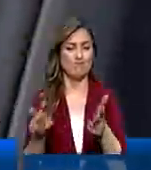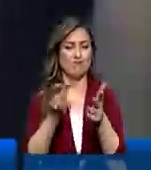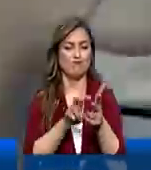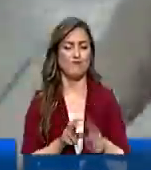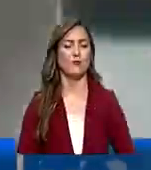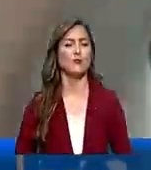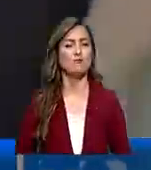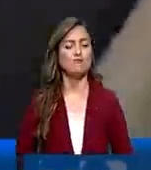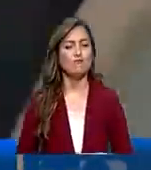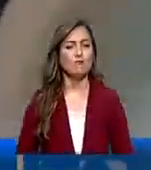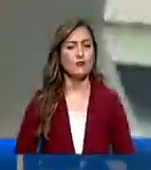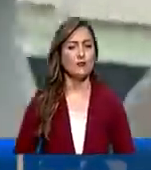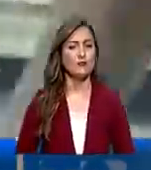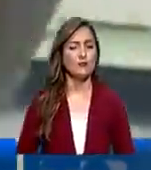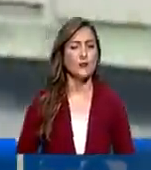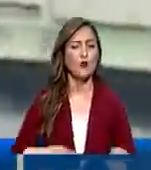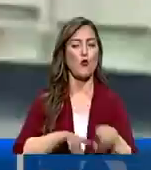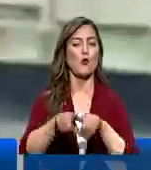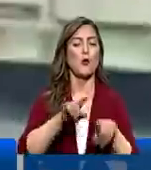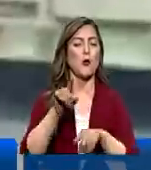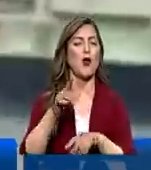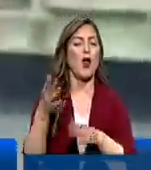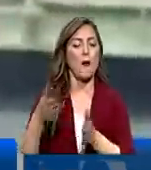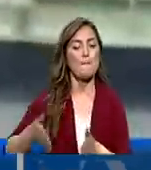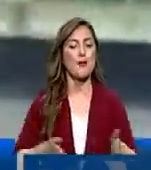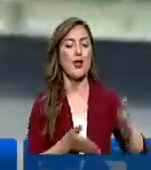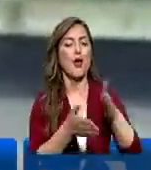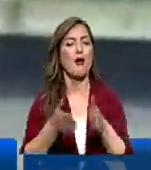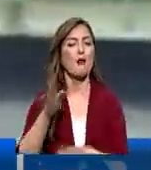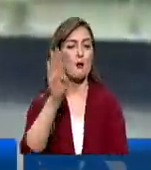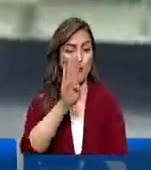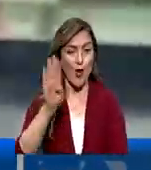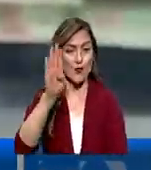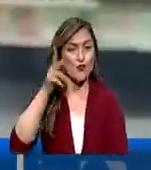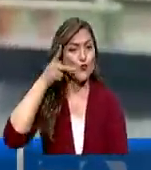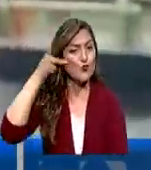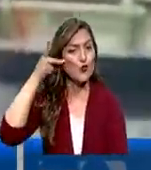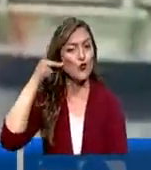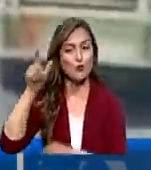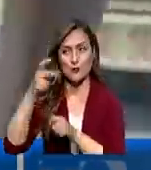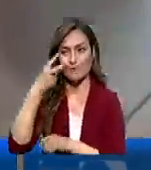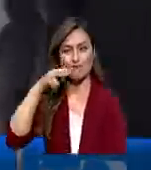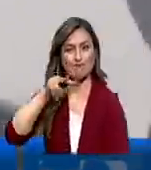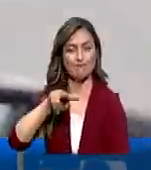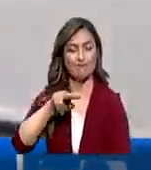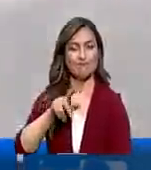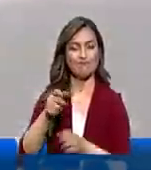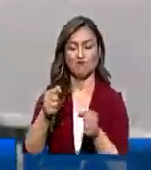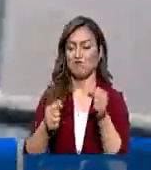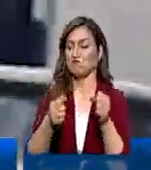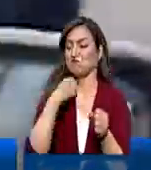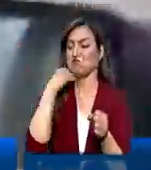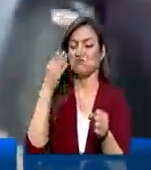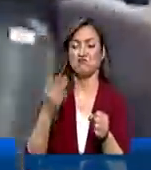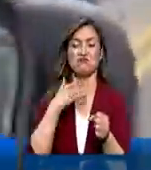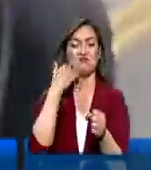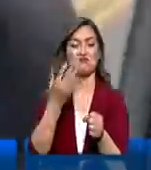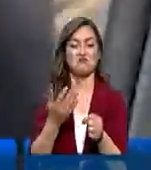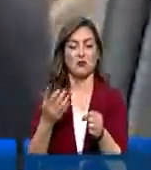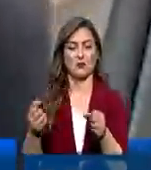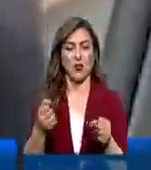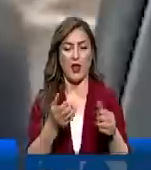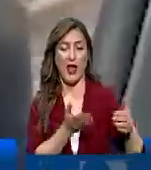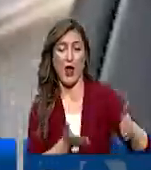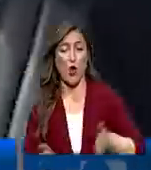Esta competencia fue captada en la vía Baños Puyo. El televidente que compartió este video asegura que a los profesionales del volante no les importó rebasar en